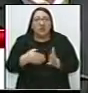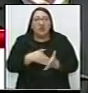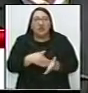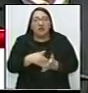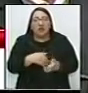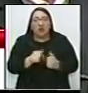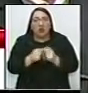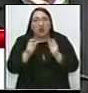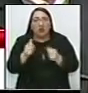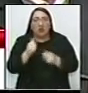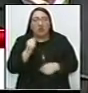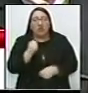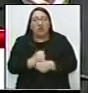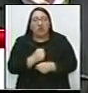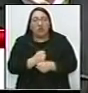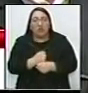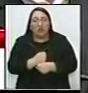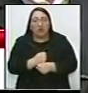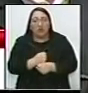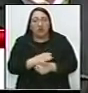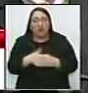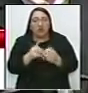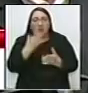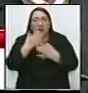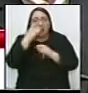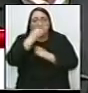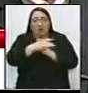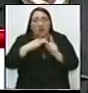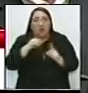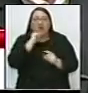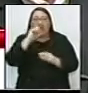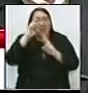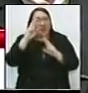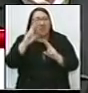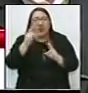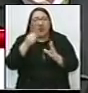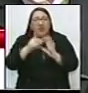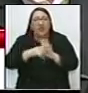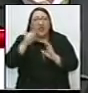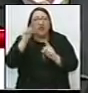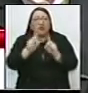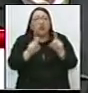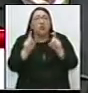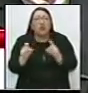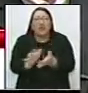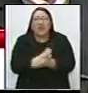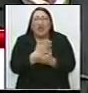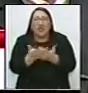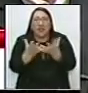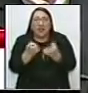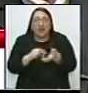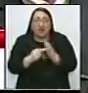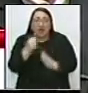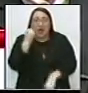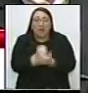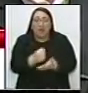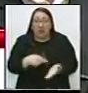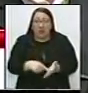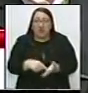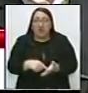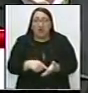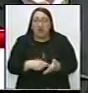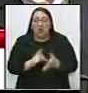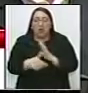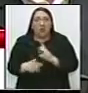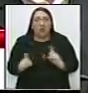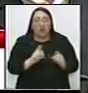las regulaciones ambientales, que no respetan el derecho de consulta. Aquí se ha querido aprobar, y lo